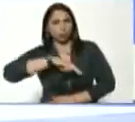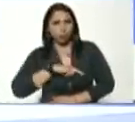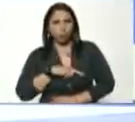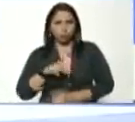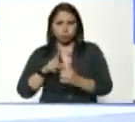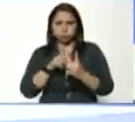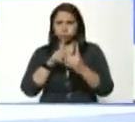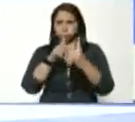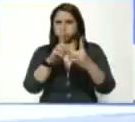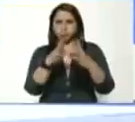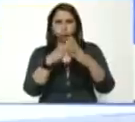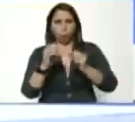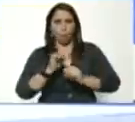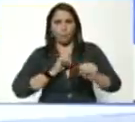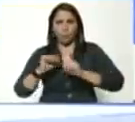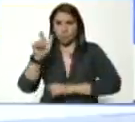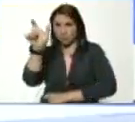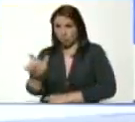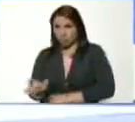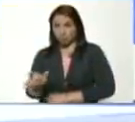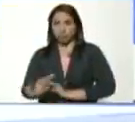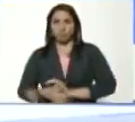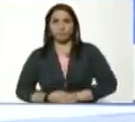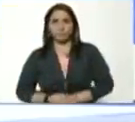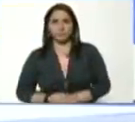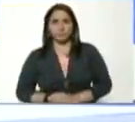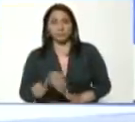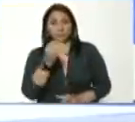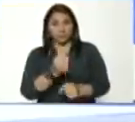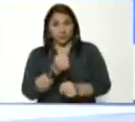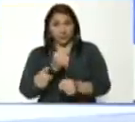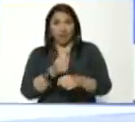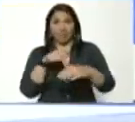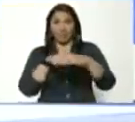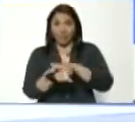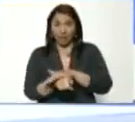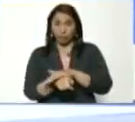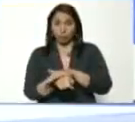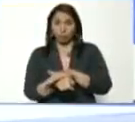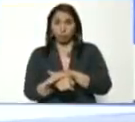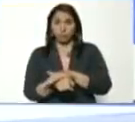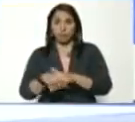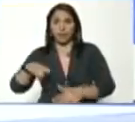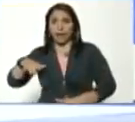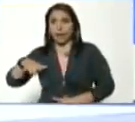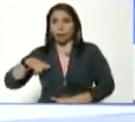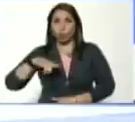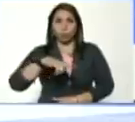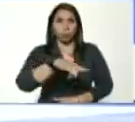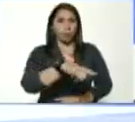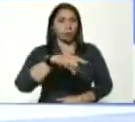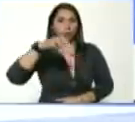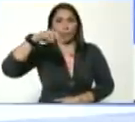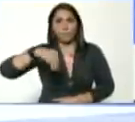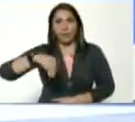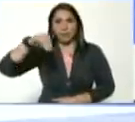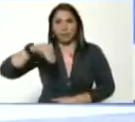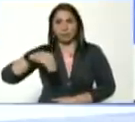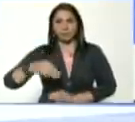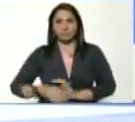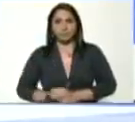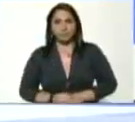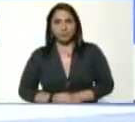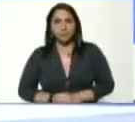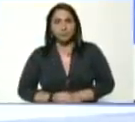todos los movimientos de esta persona que trabaja en el aeropuerto de Maiquetía. Y